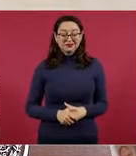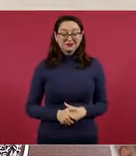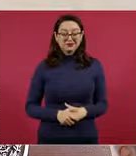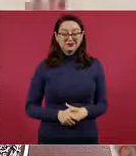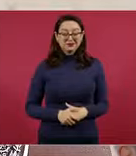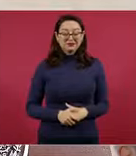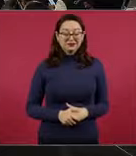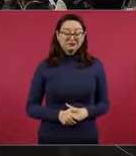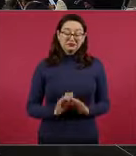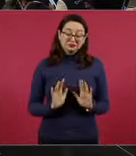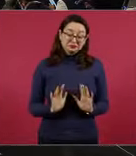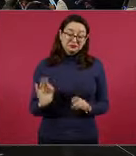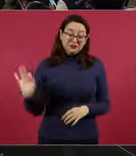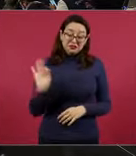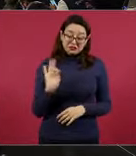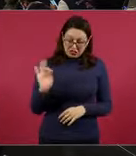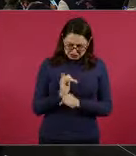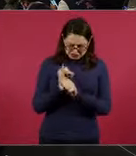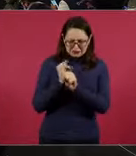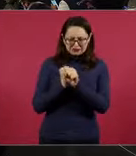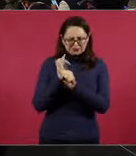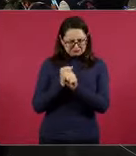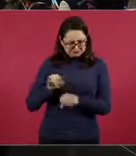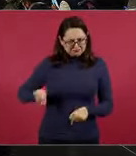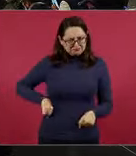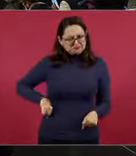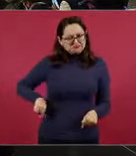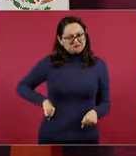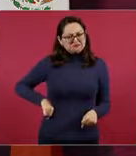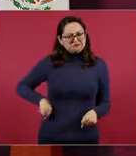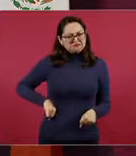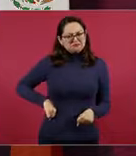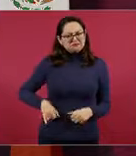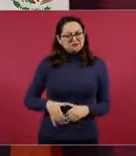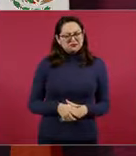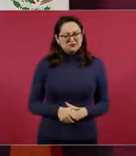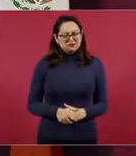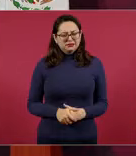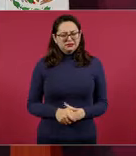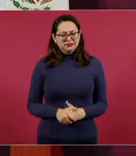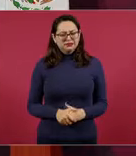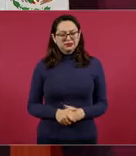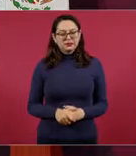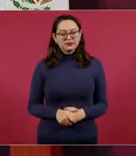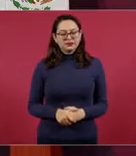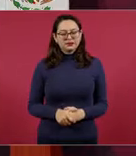O con otros. Es buen tema. ¿Y por qué es buen tema?